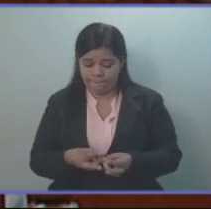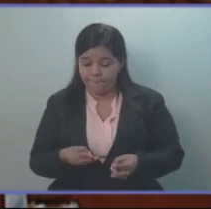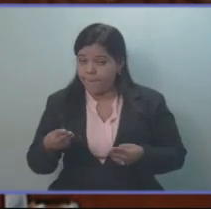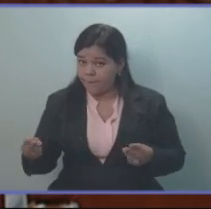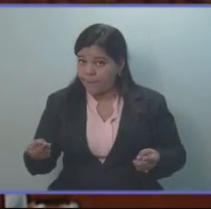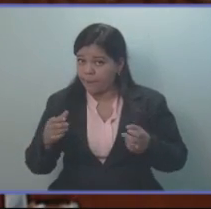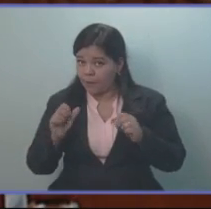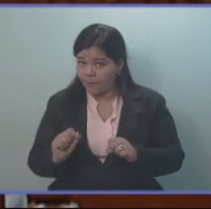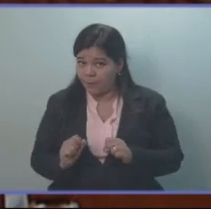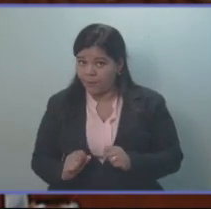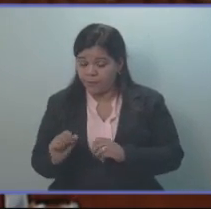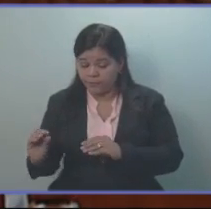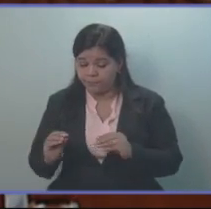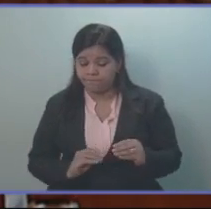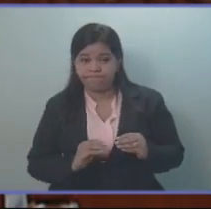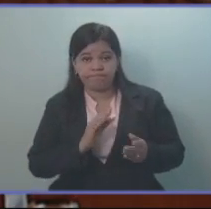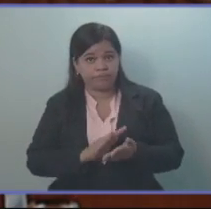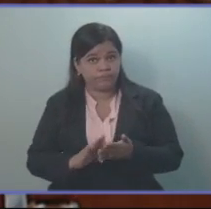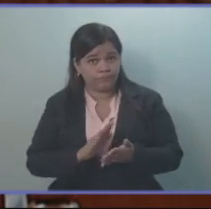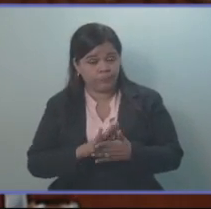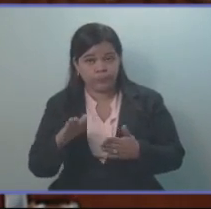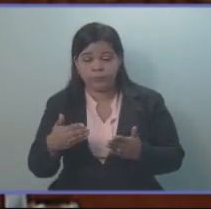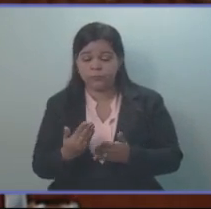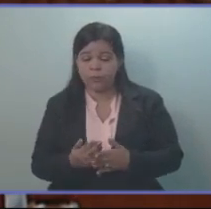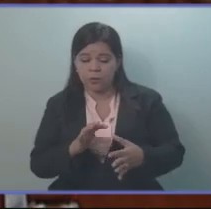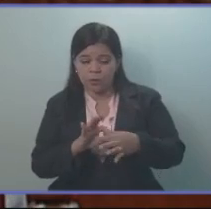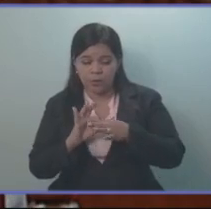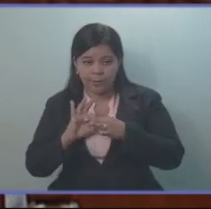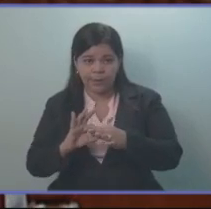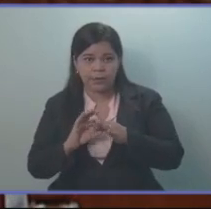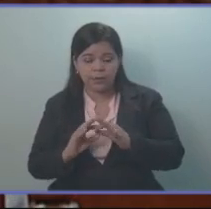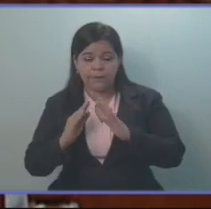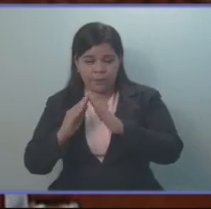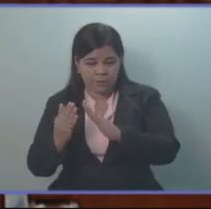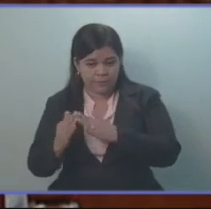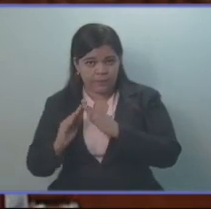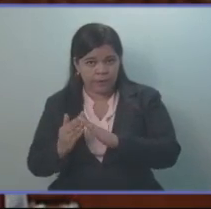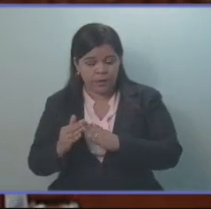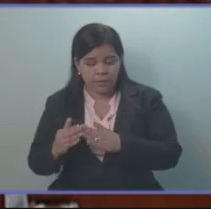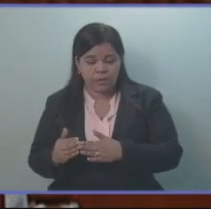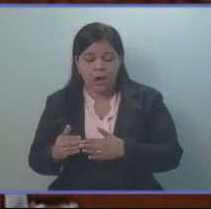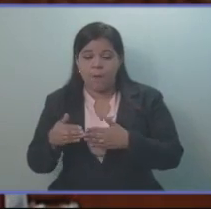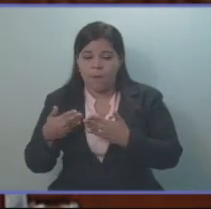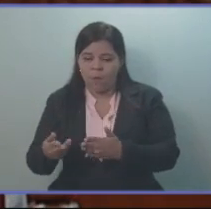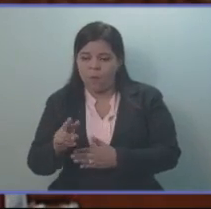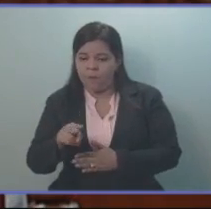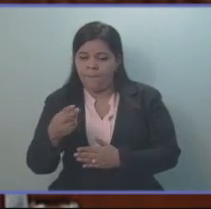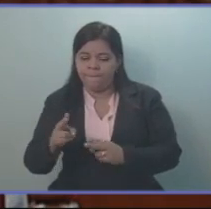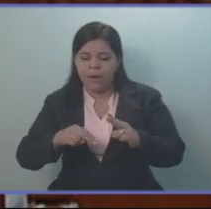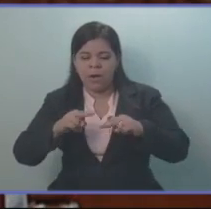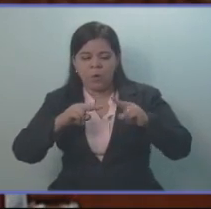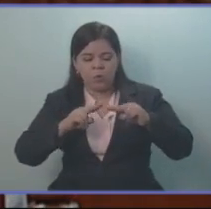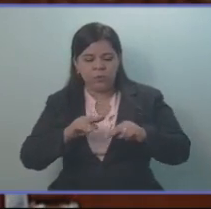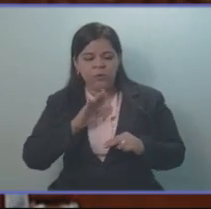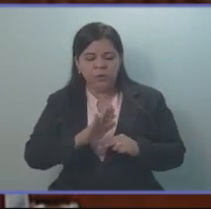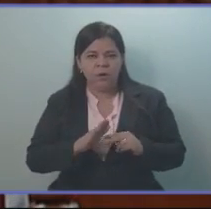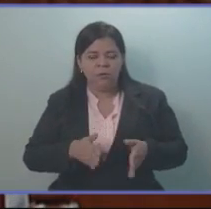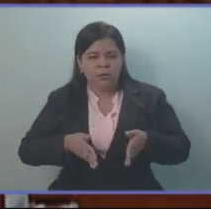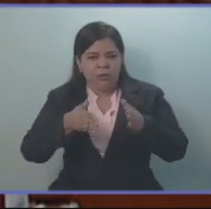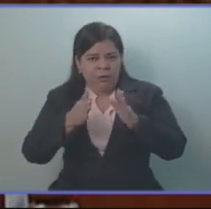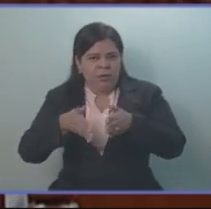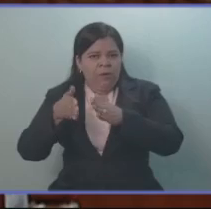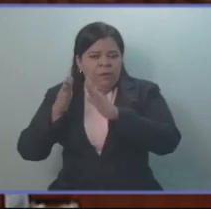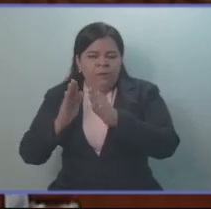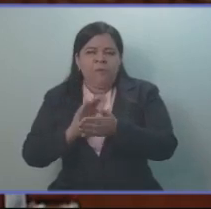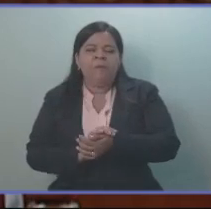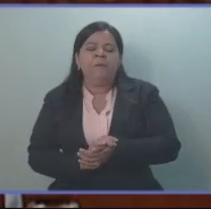ejecución autogestionaria y financiamiento otorgado a las cooperativas de vivienda por ayuda mutua para la construcción de sus complejos